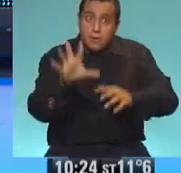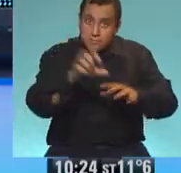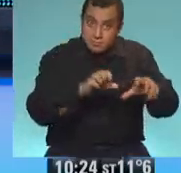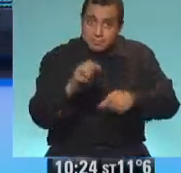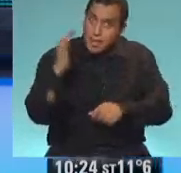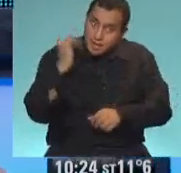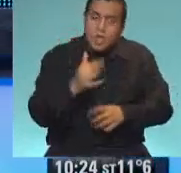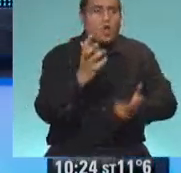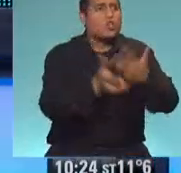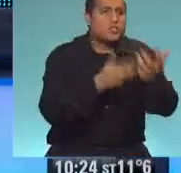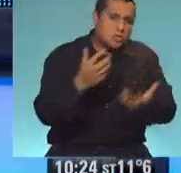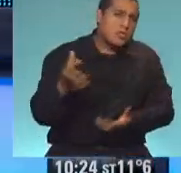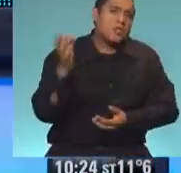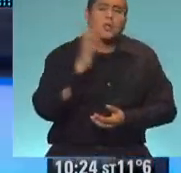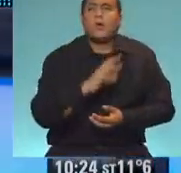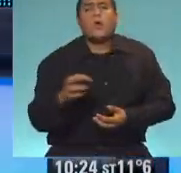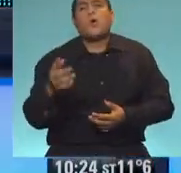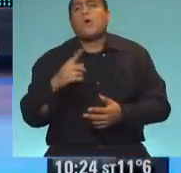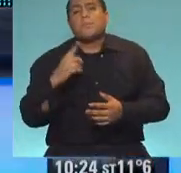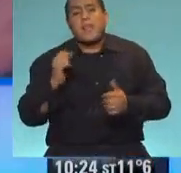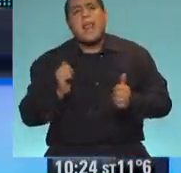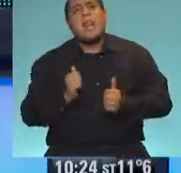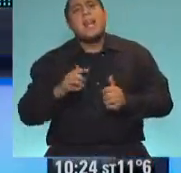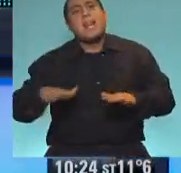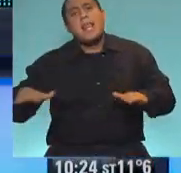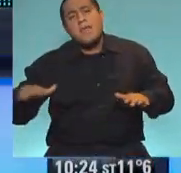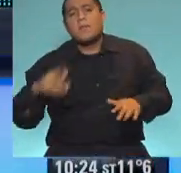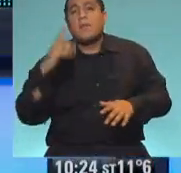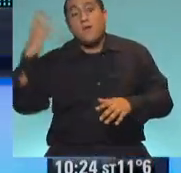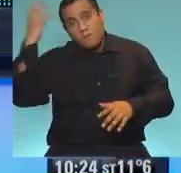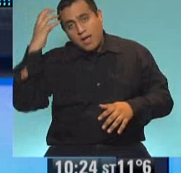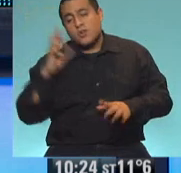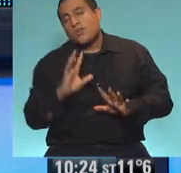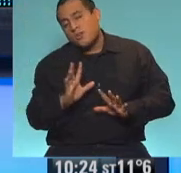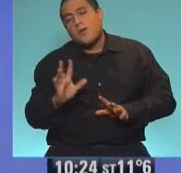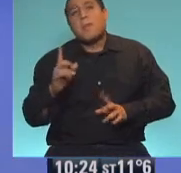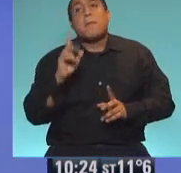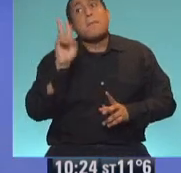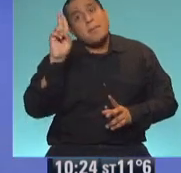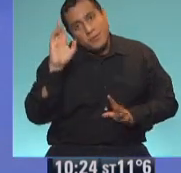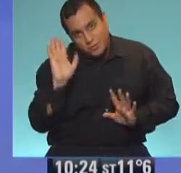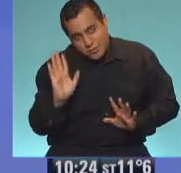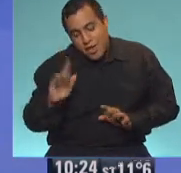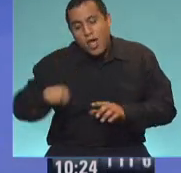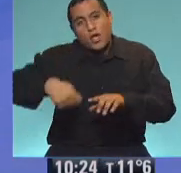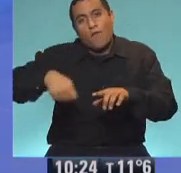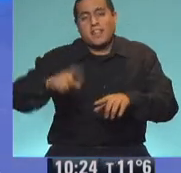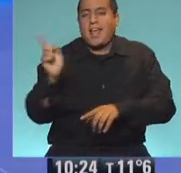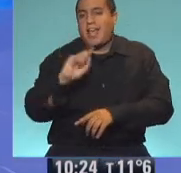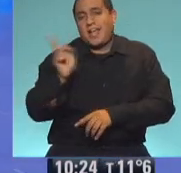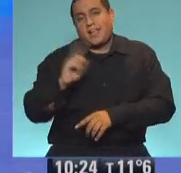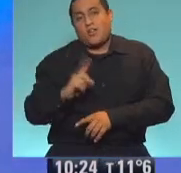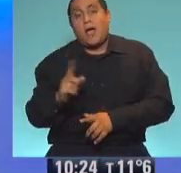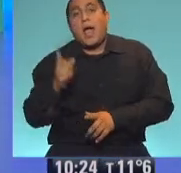encontramos por casa, por la cocina, por el living, por el baño. El baño. No, había que pedir permiso, así que solamente usemos lo que